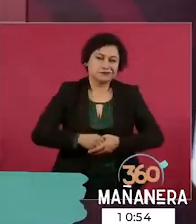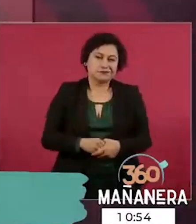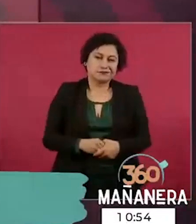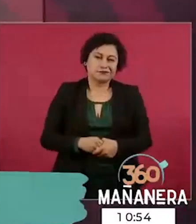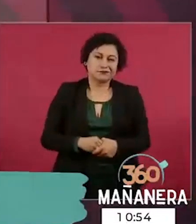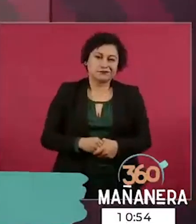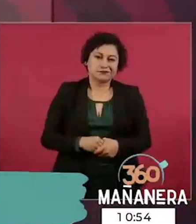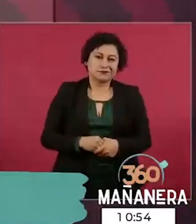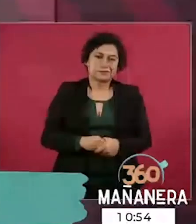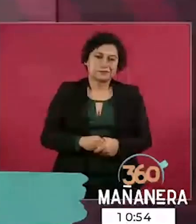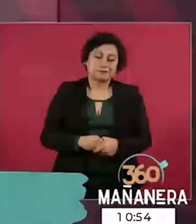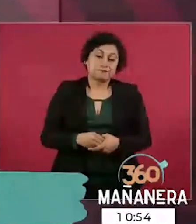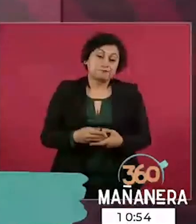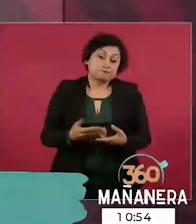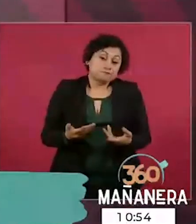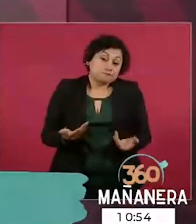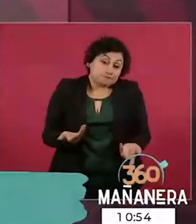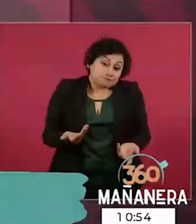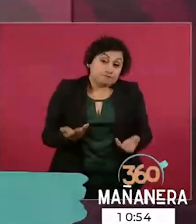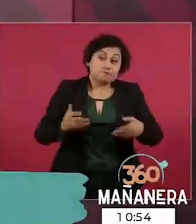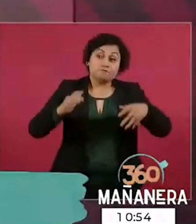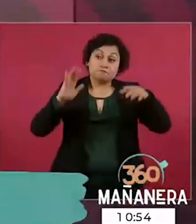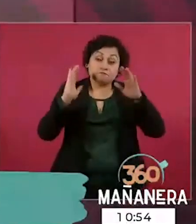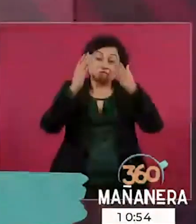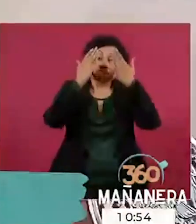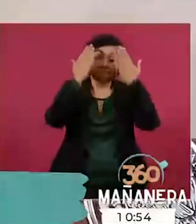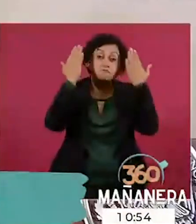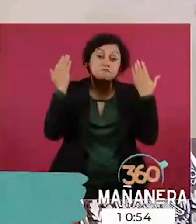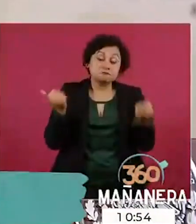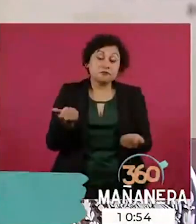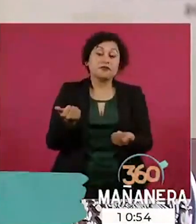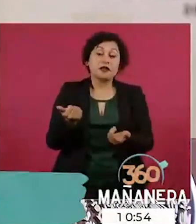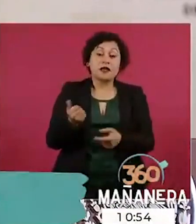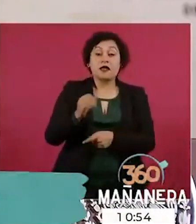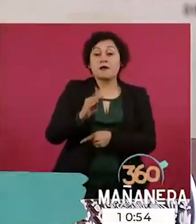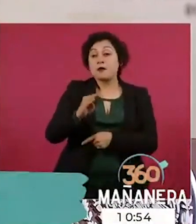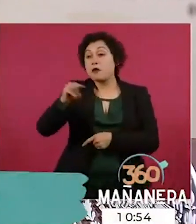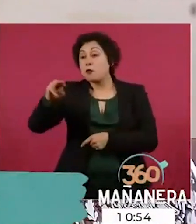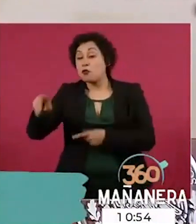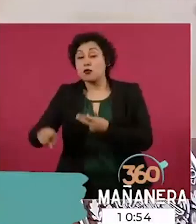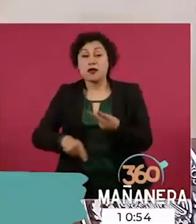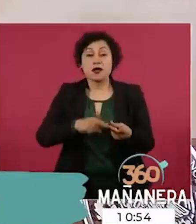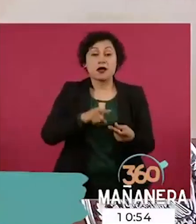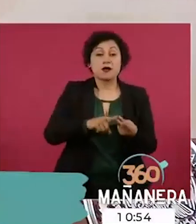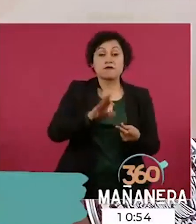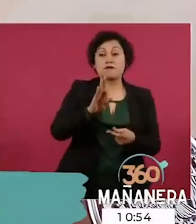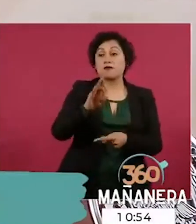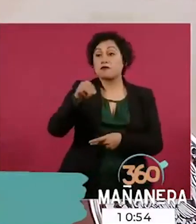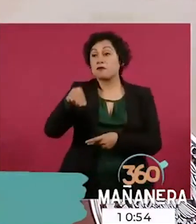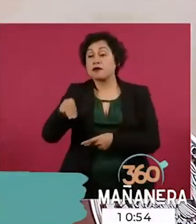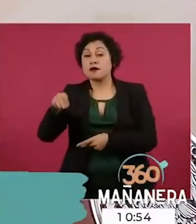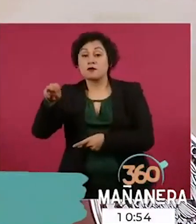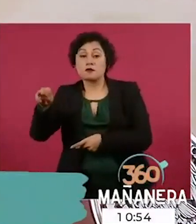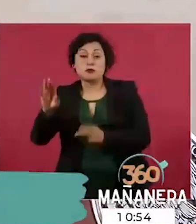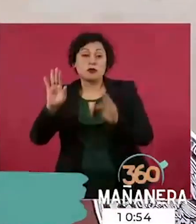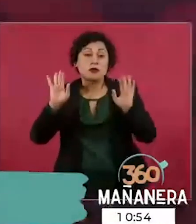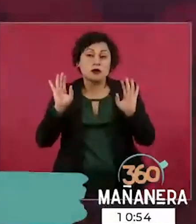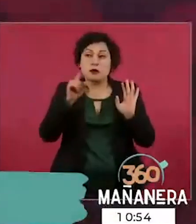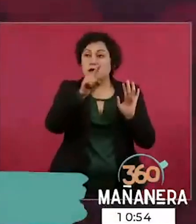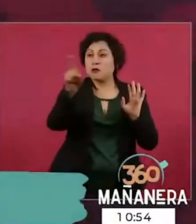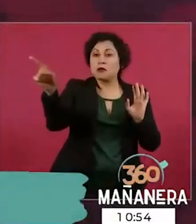eh posiblemente al banco mundial al fondo monetario internacional no le guste nuestra política